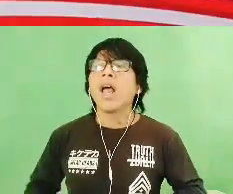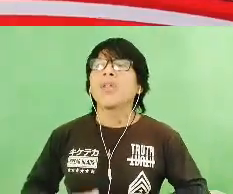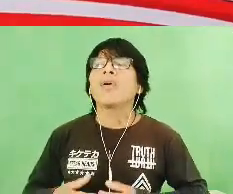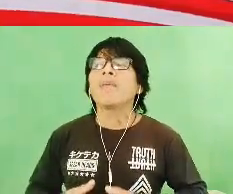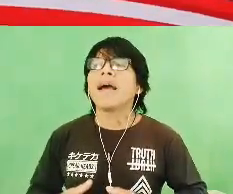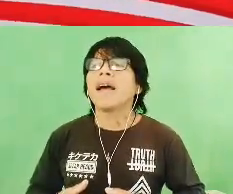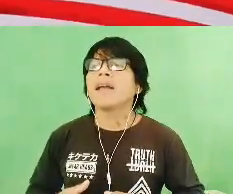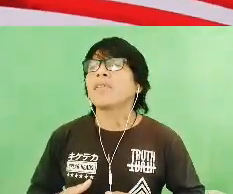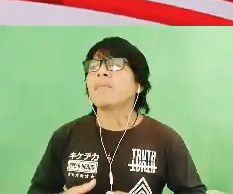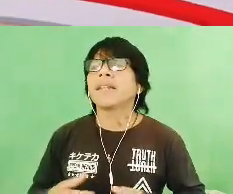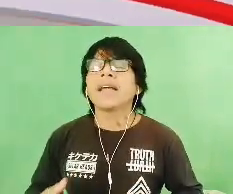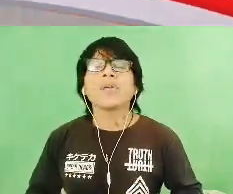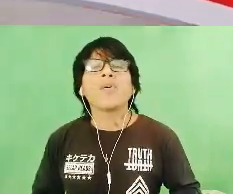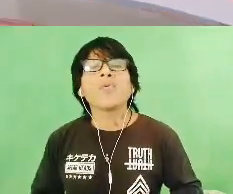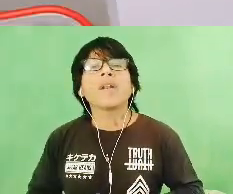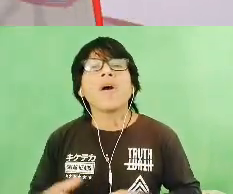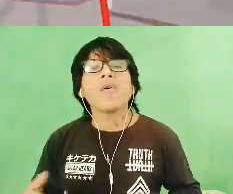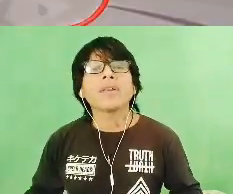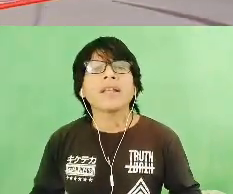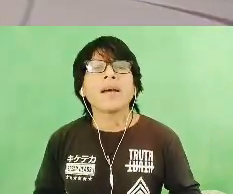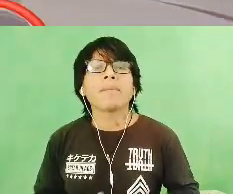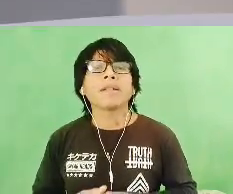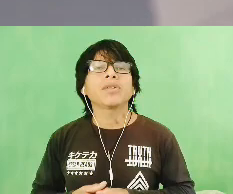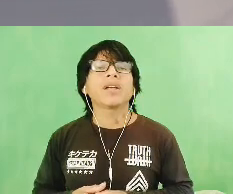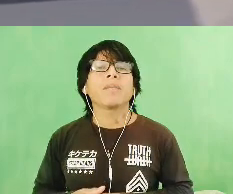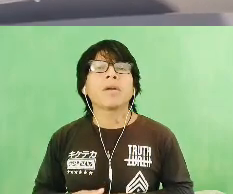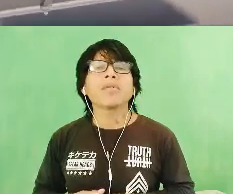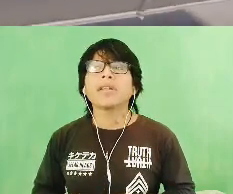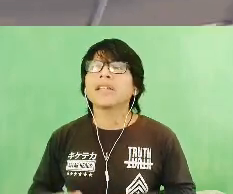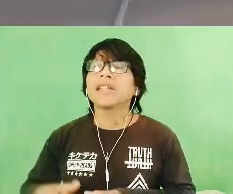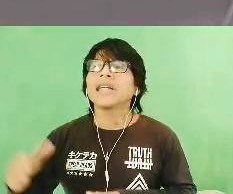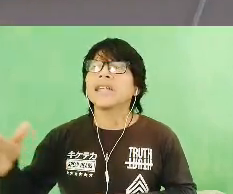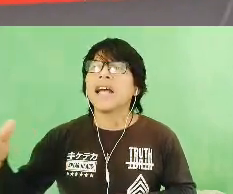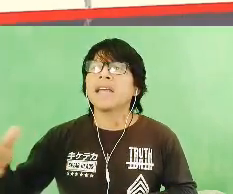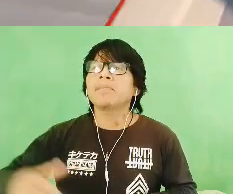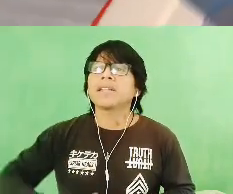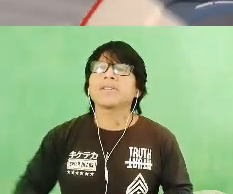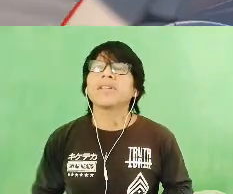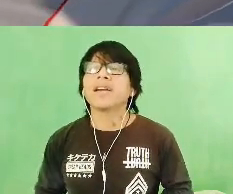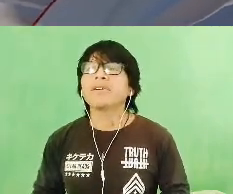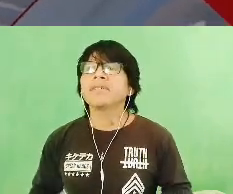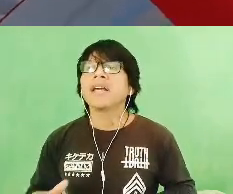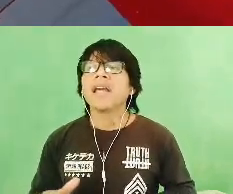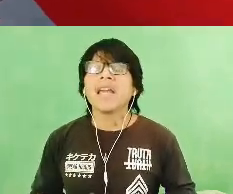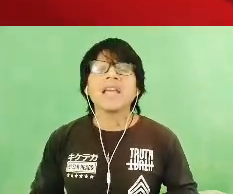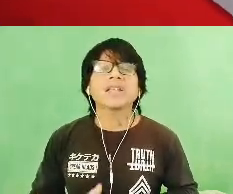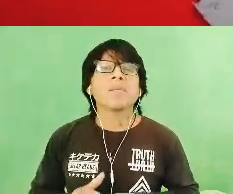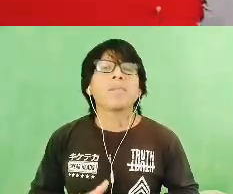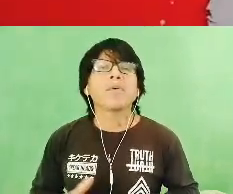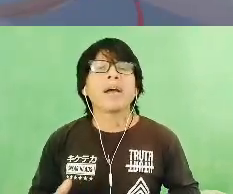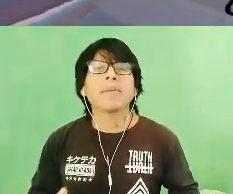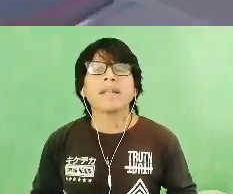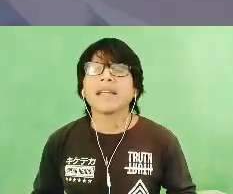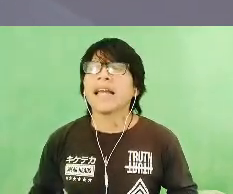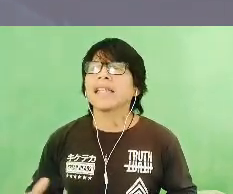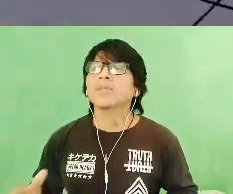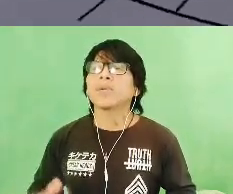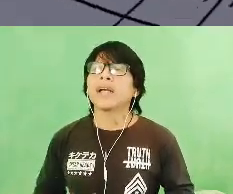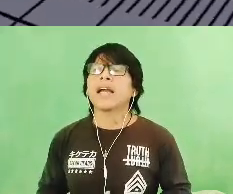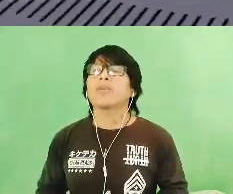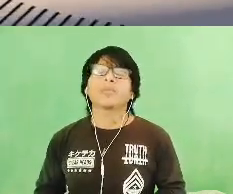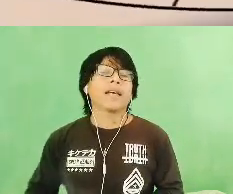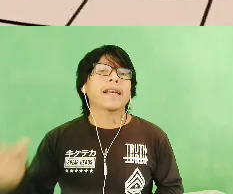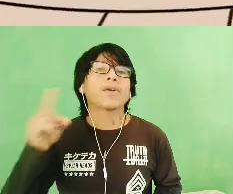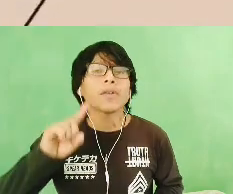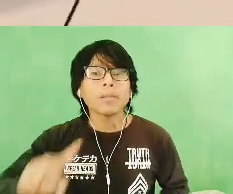de mí, no me han dado una orden de aprehensión en mi contra. Así que esa investigación de la UIF es pura mentira, es